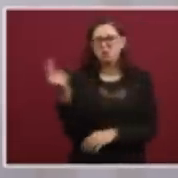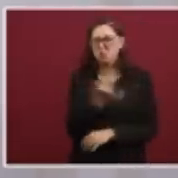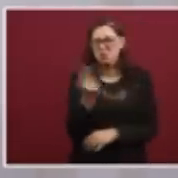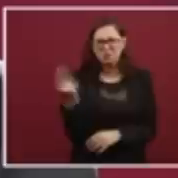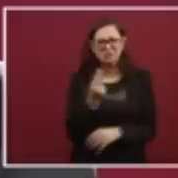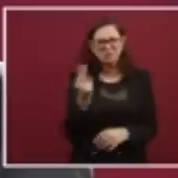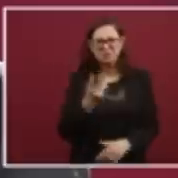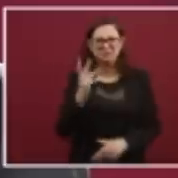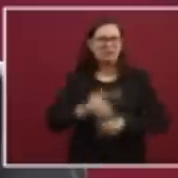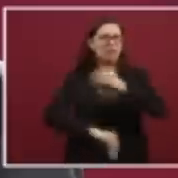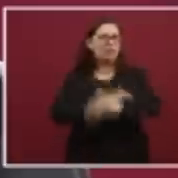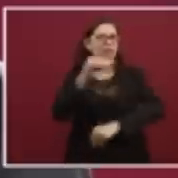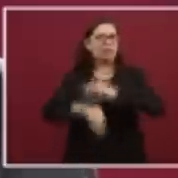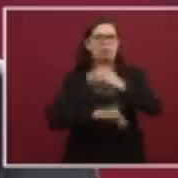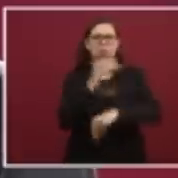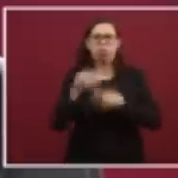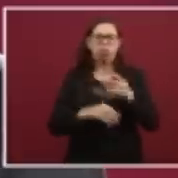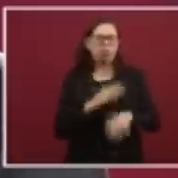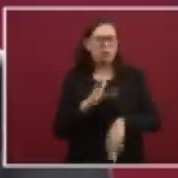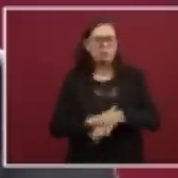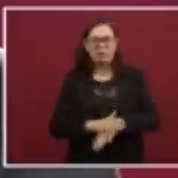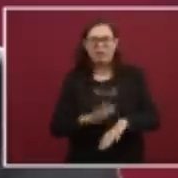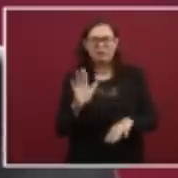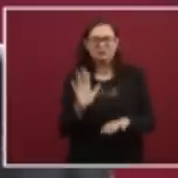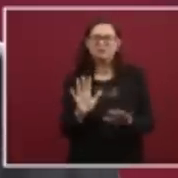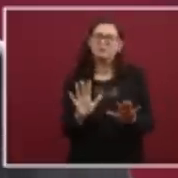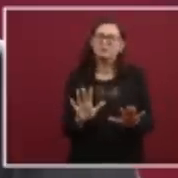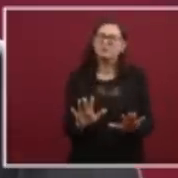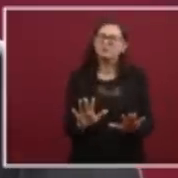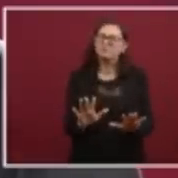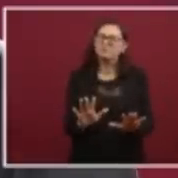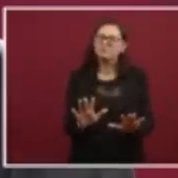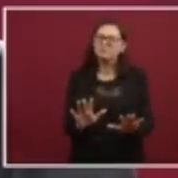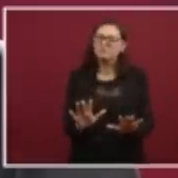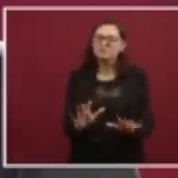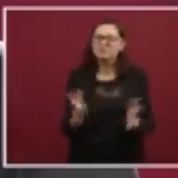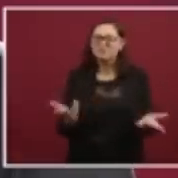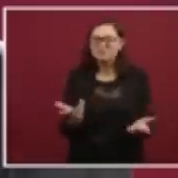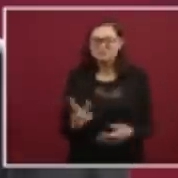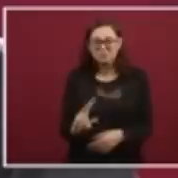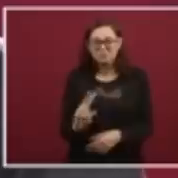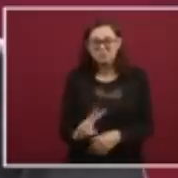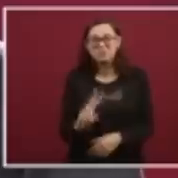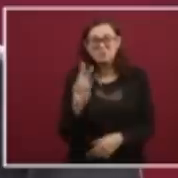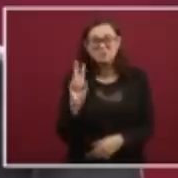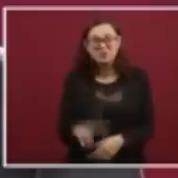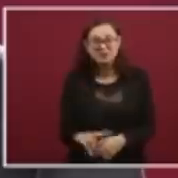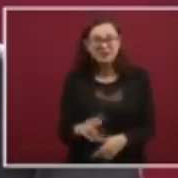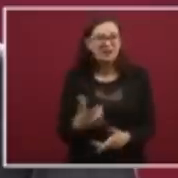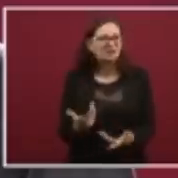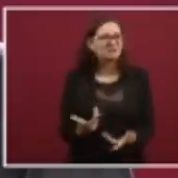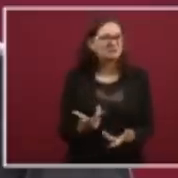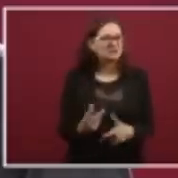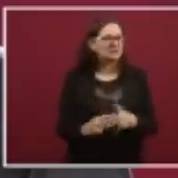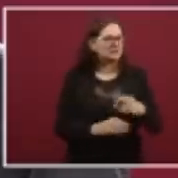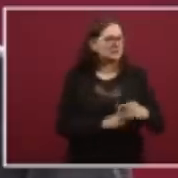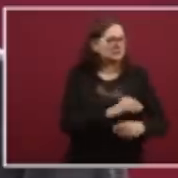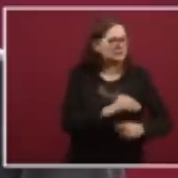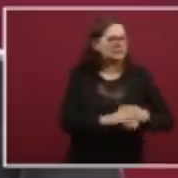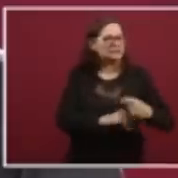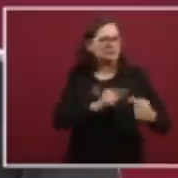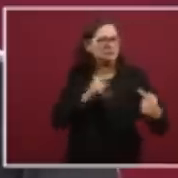polarice mucho. La verdad que hay polémicas,